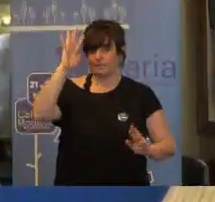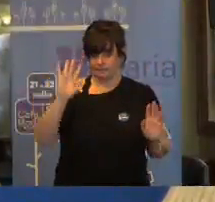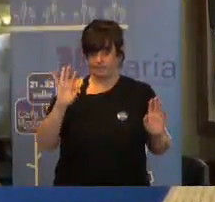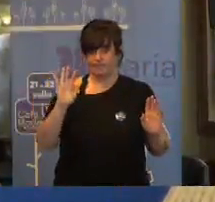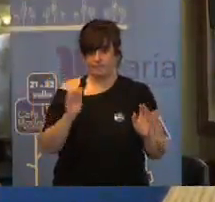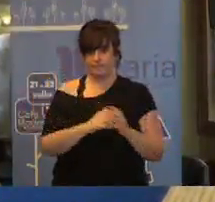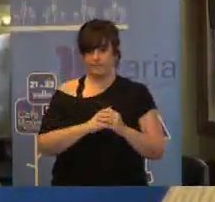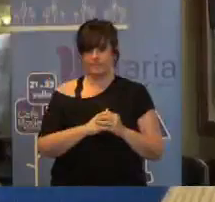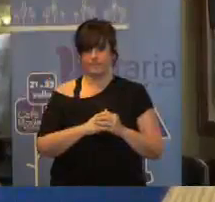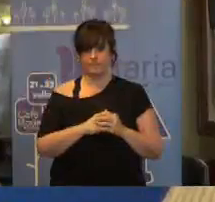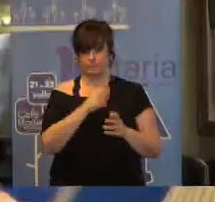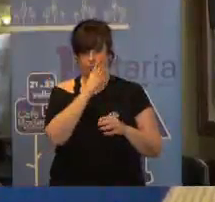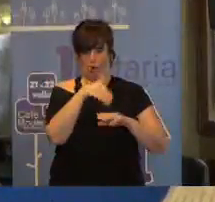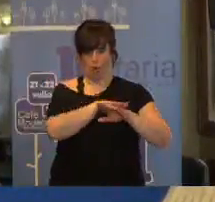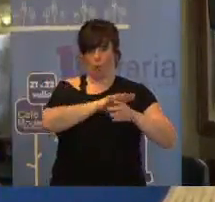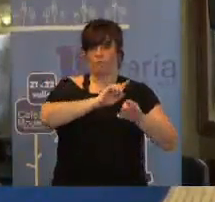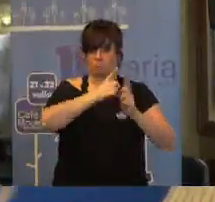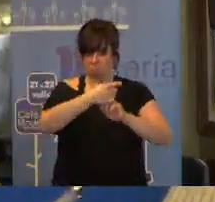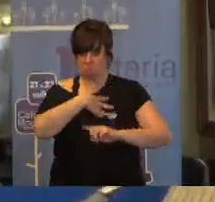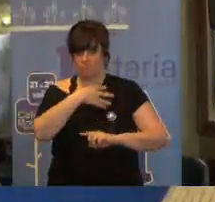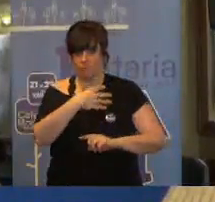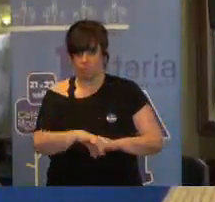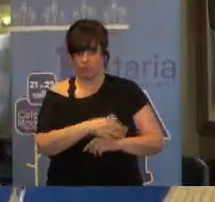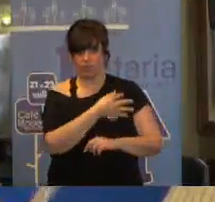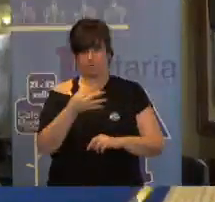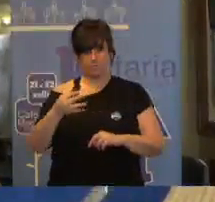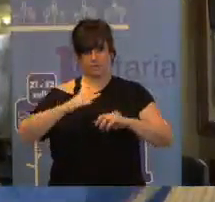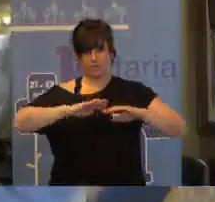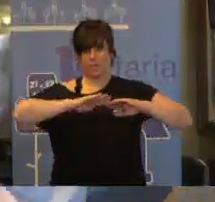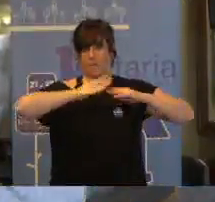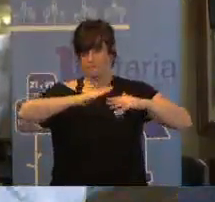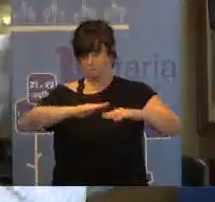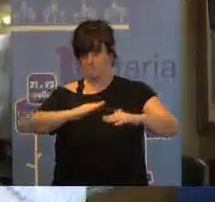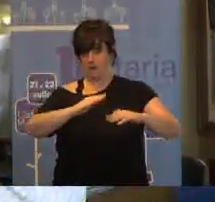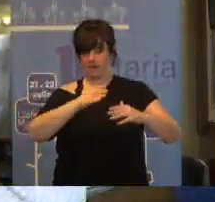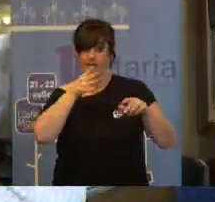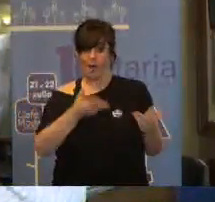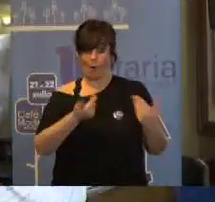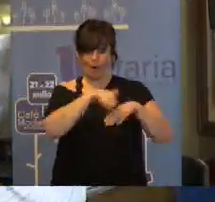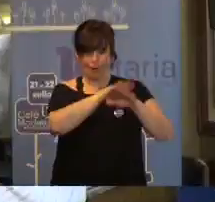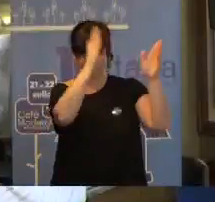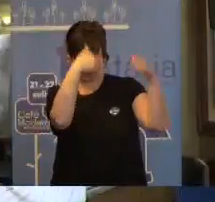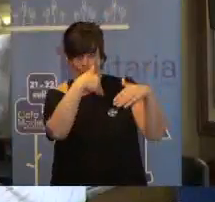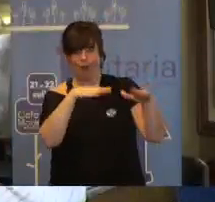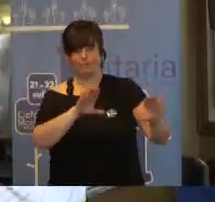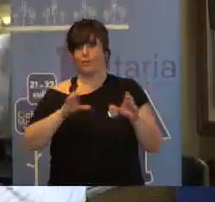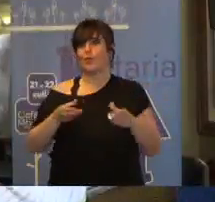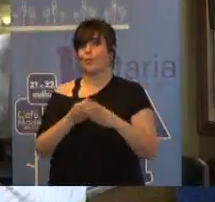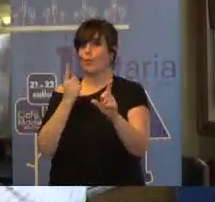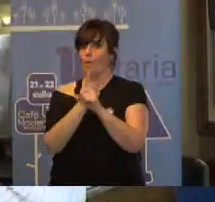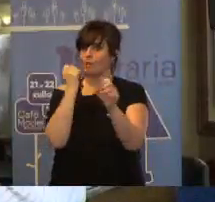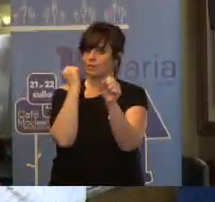do cambio e que tamén traen as mareas que non están no goberno, que traballan dende a oposición ou que ainda